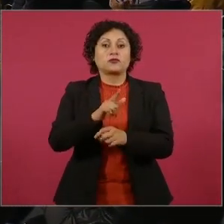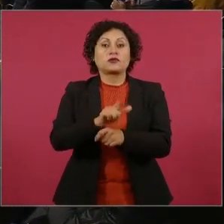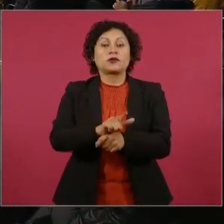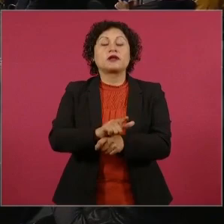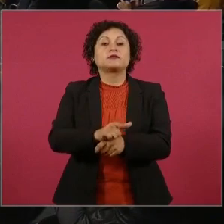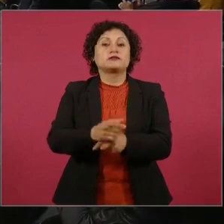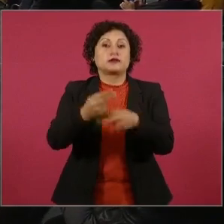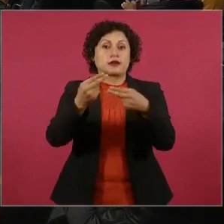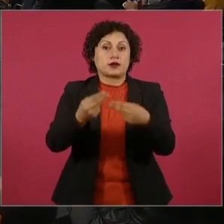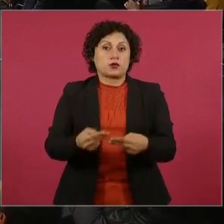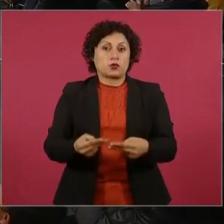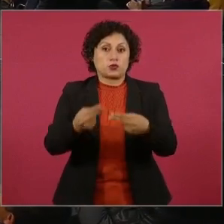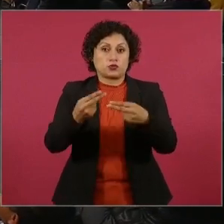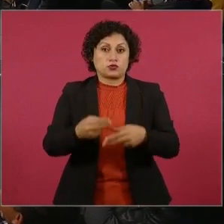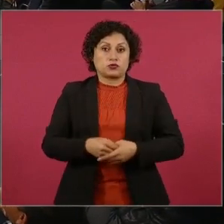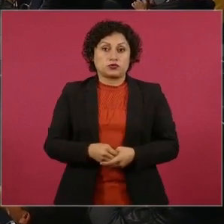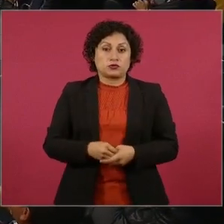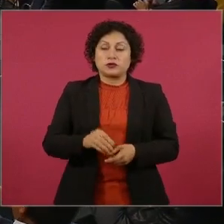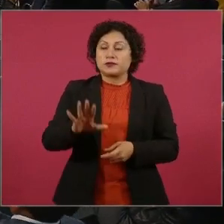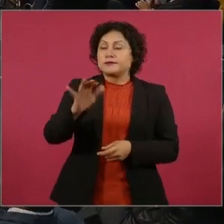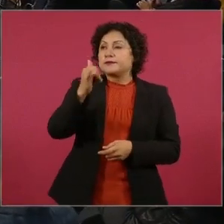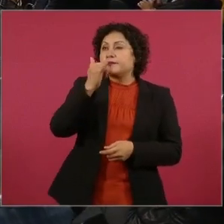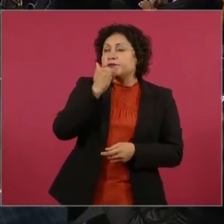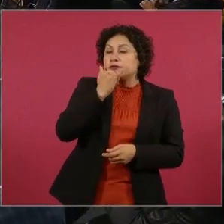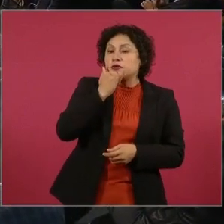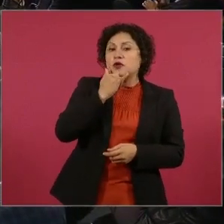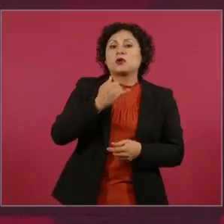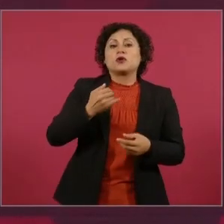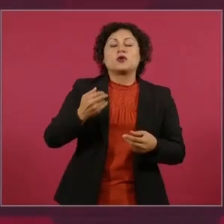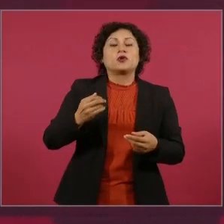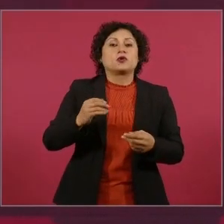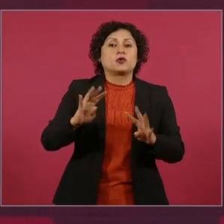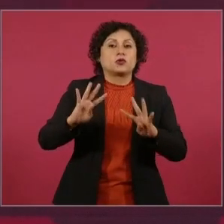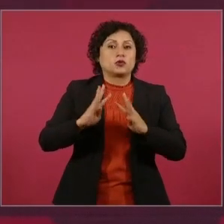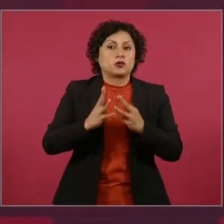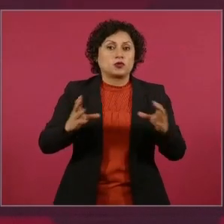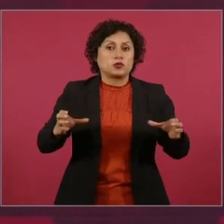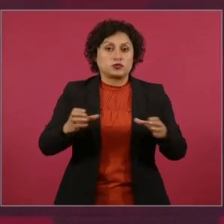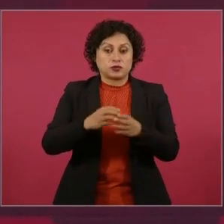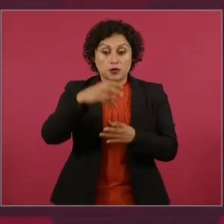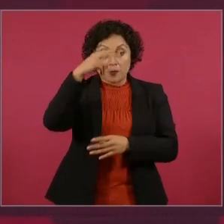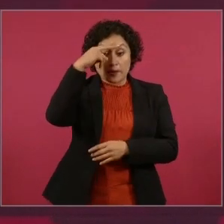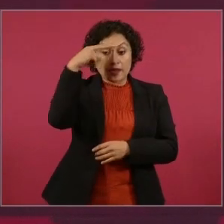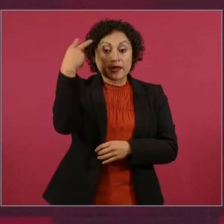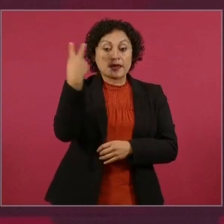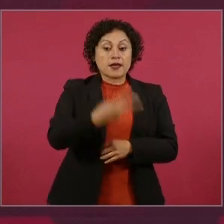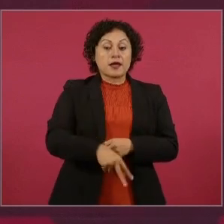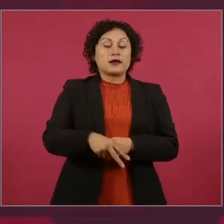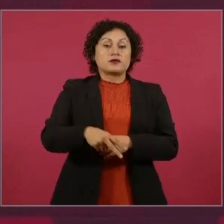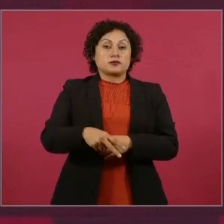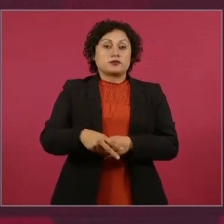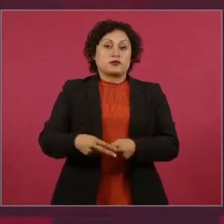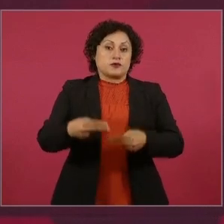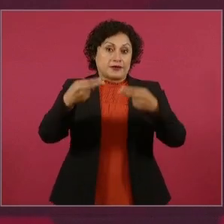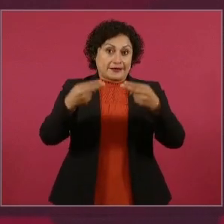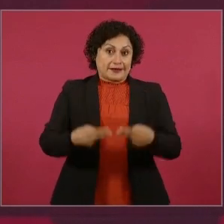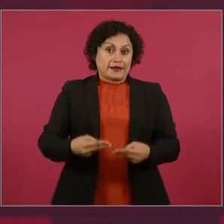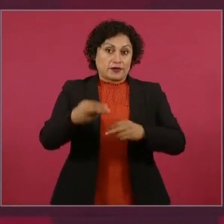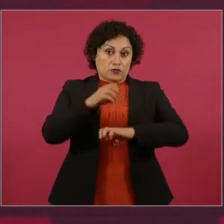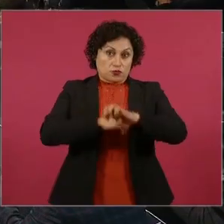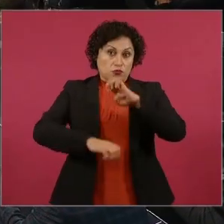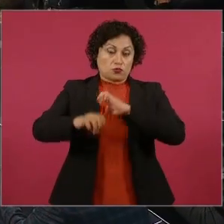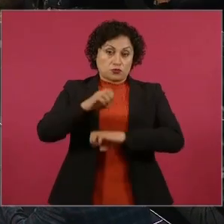negocios consejo mexicano de negocios donde están pues